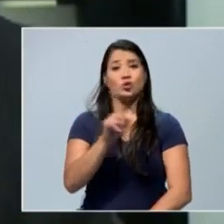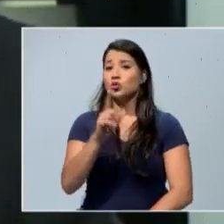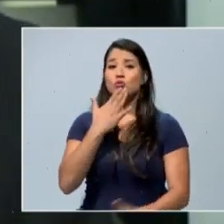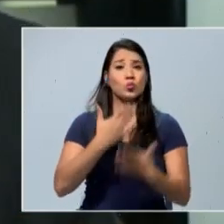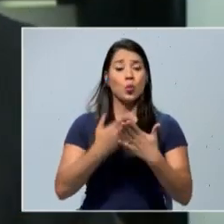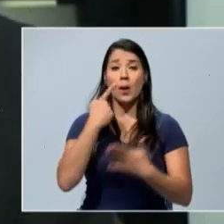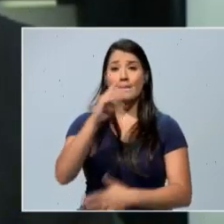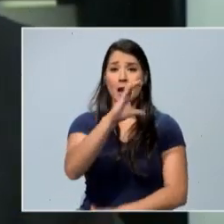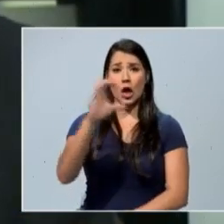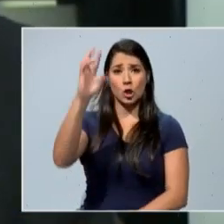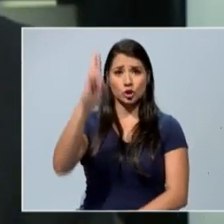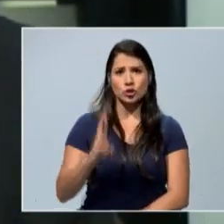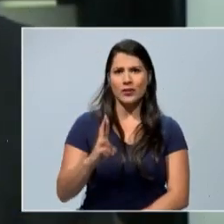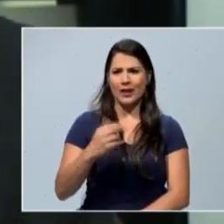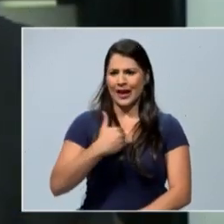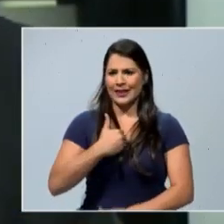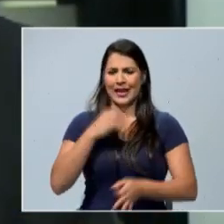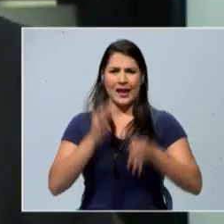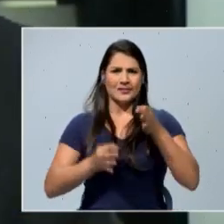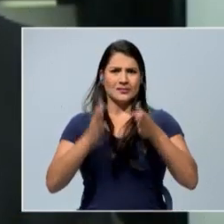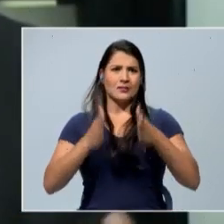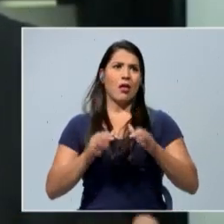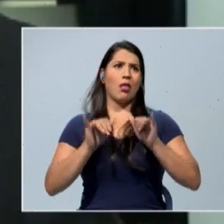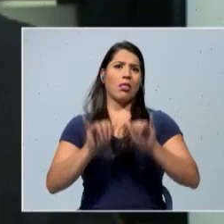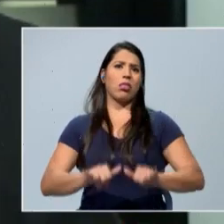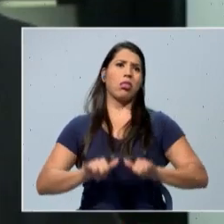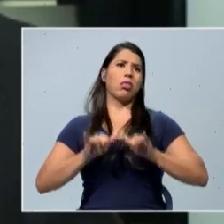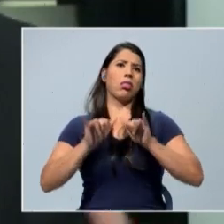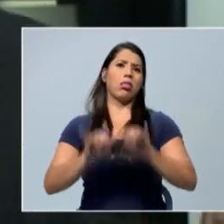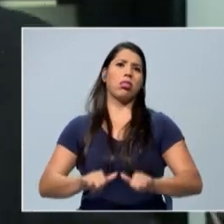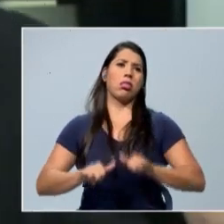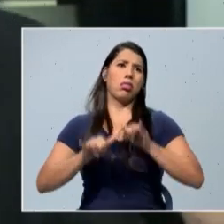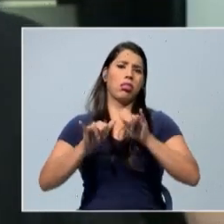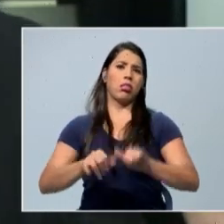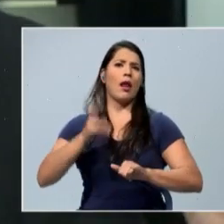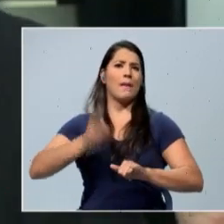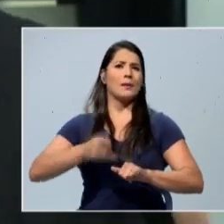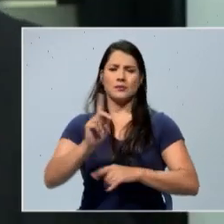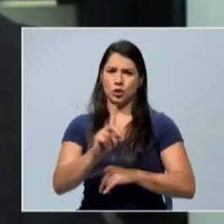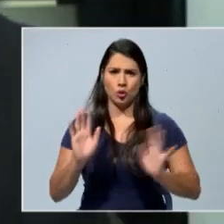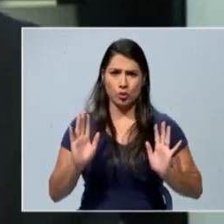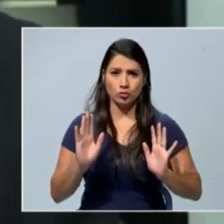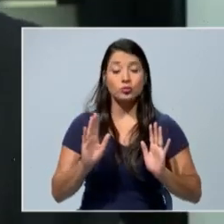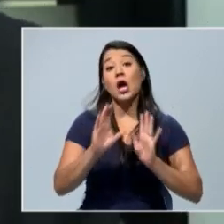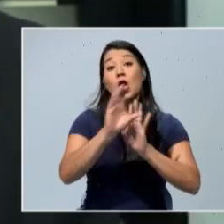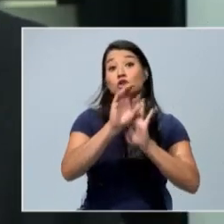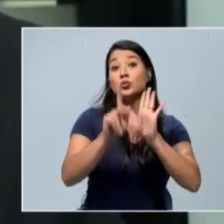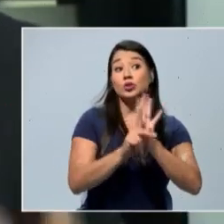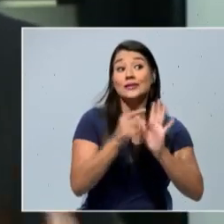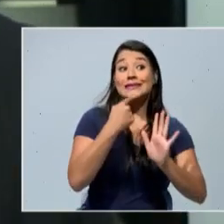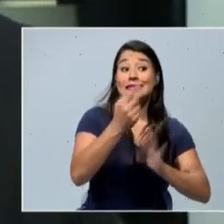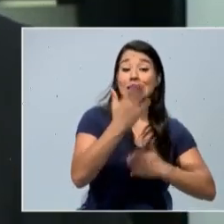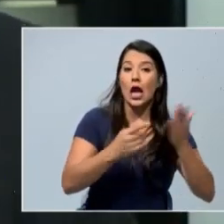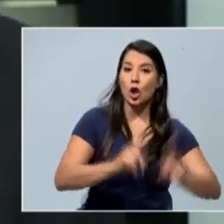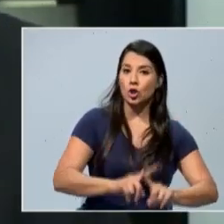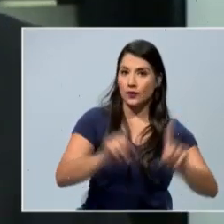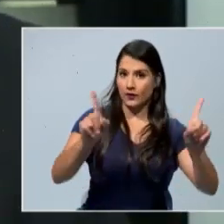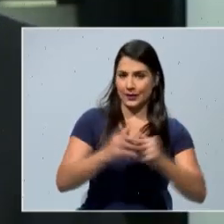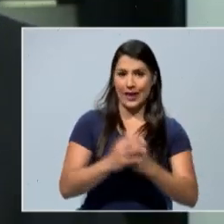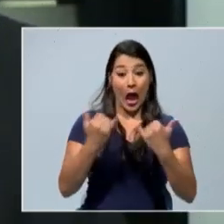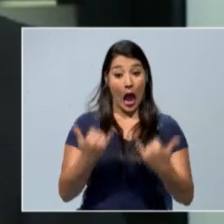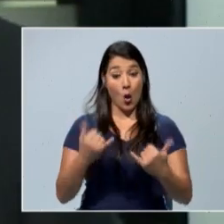haya magistraturas vitalicias. De hecho, son vitalicias, aunque la Constitución Política dice otra cosa. Hay dos bandos en el